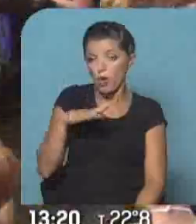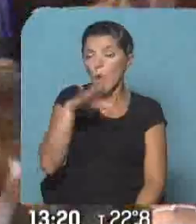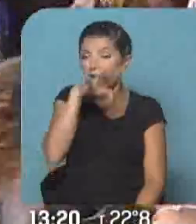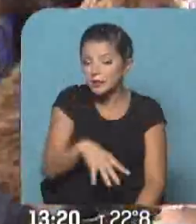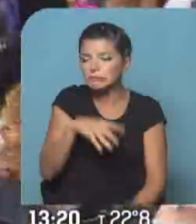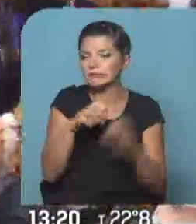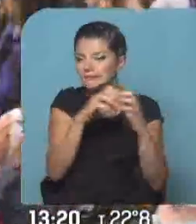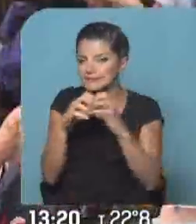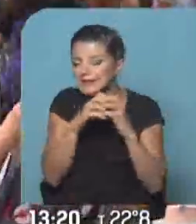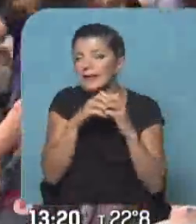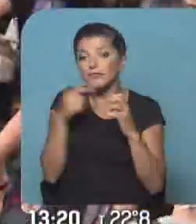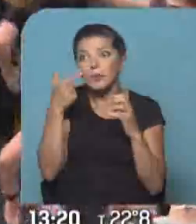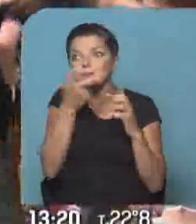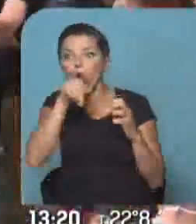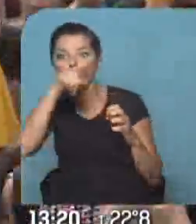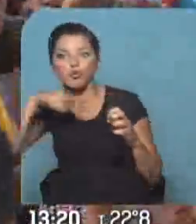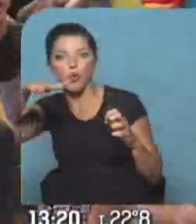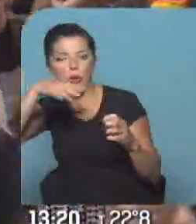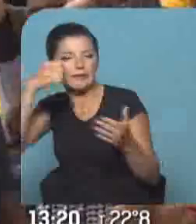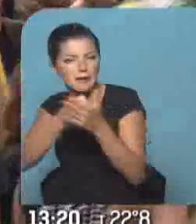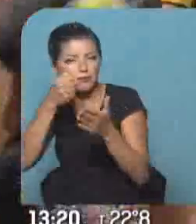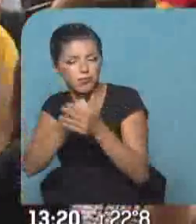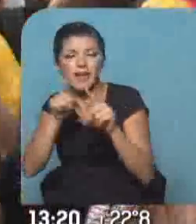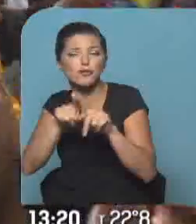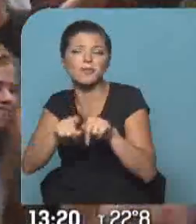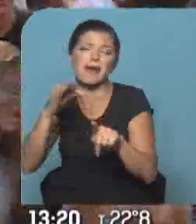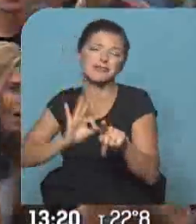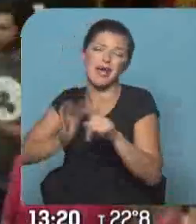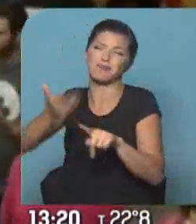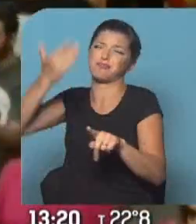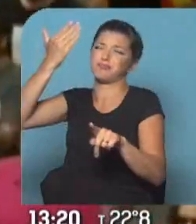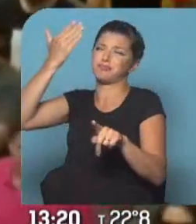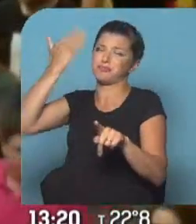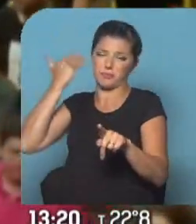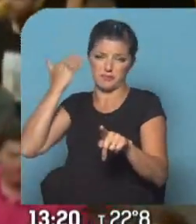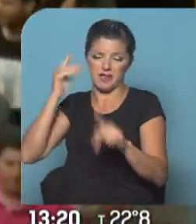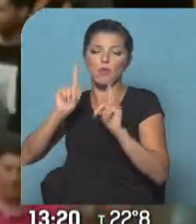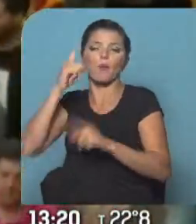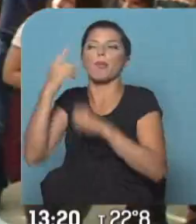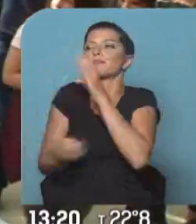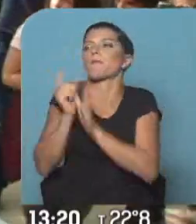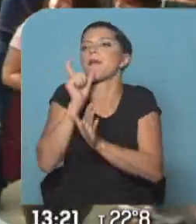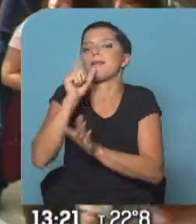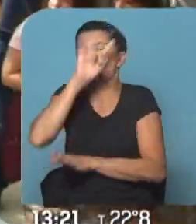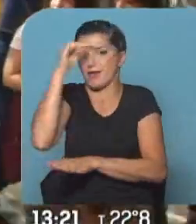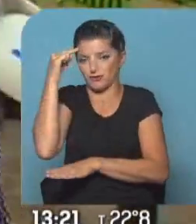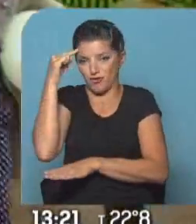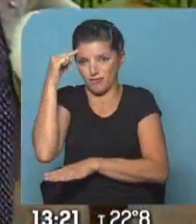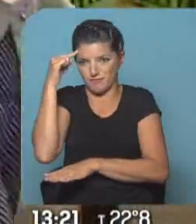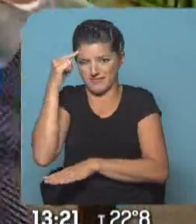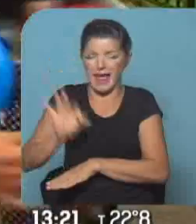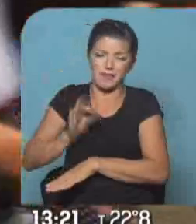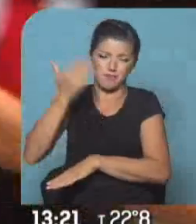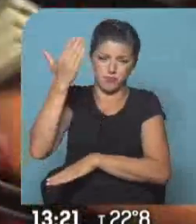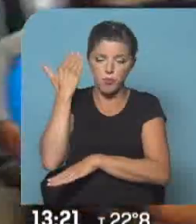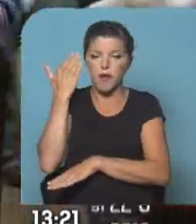de nuevo en foco esta puja, tan antigua como el mismo concepto de nación. Las causas son tan variadas como